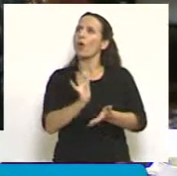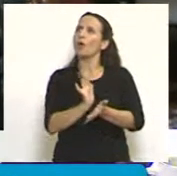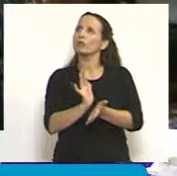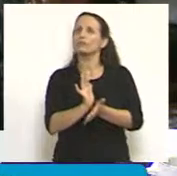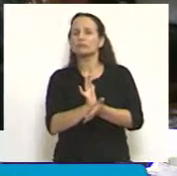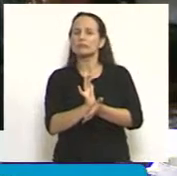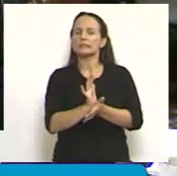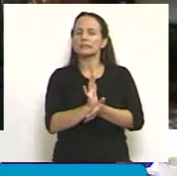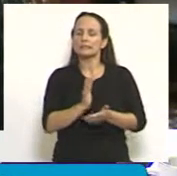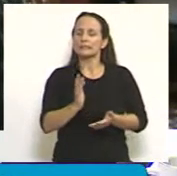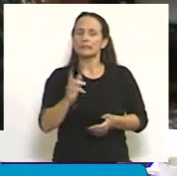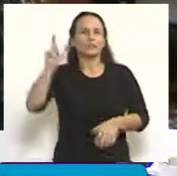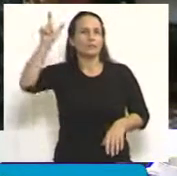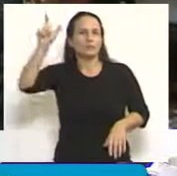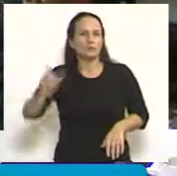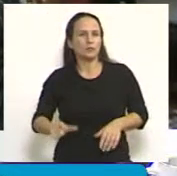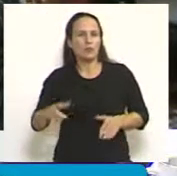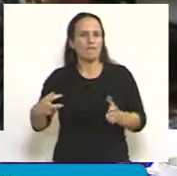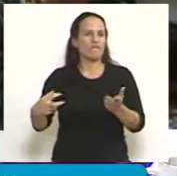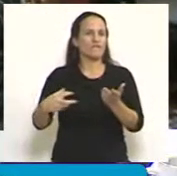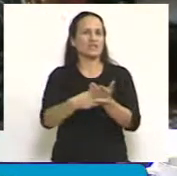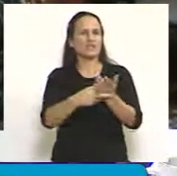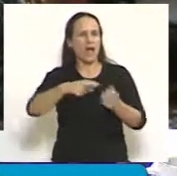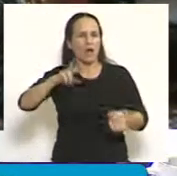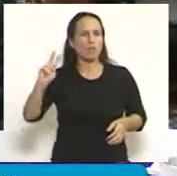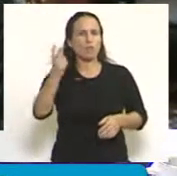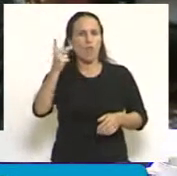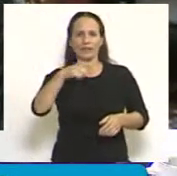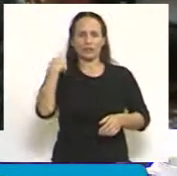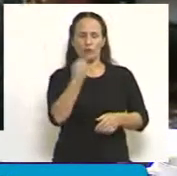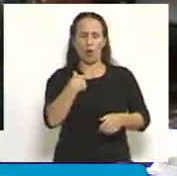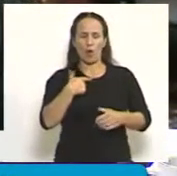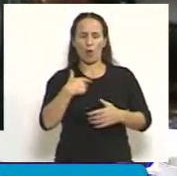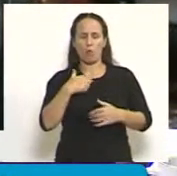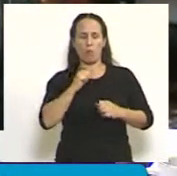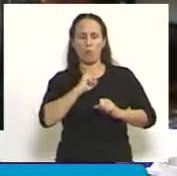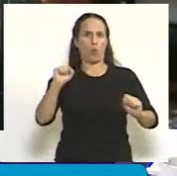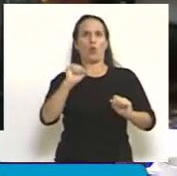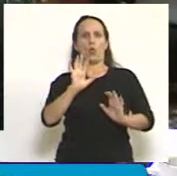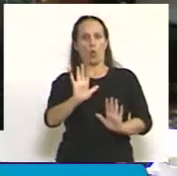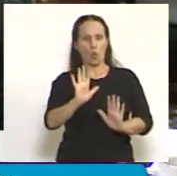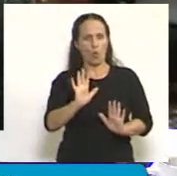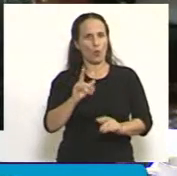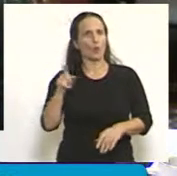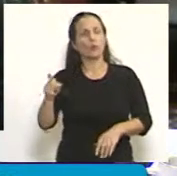de la posibilidad de sanciones por la Corte Suprema de Justicia